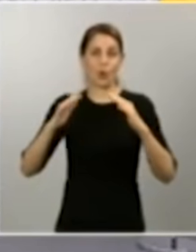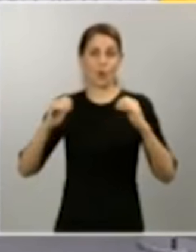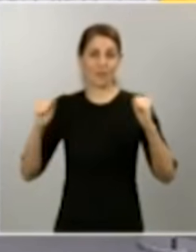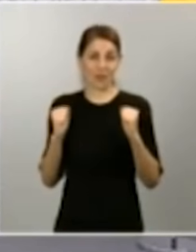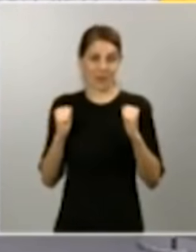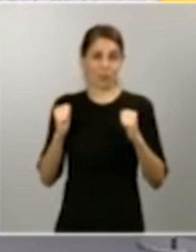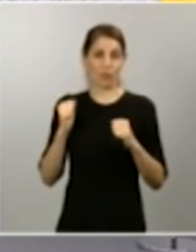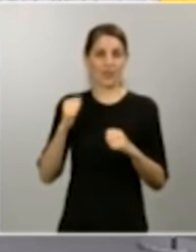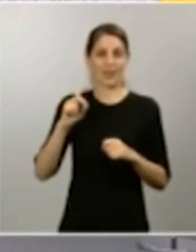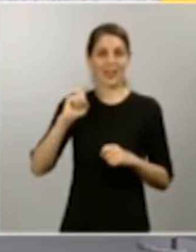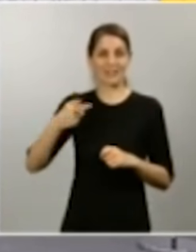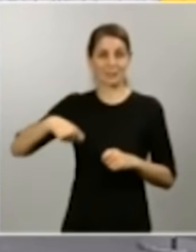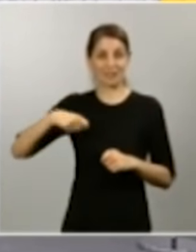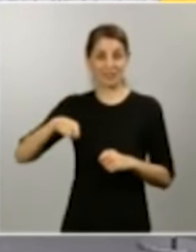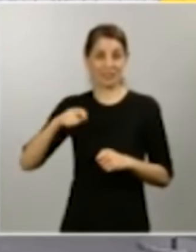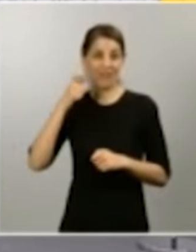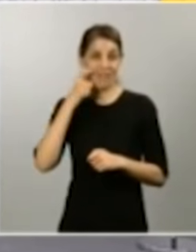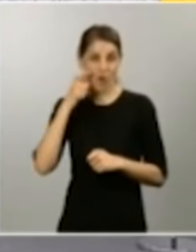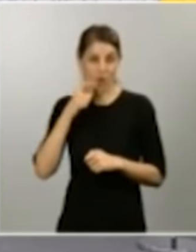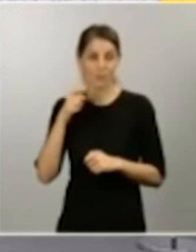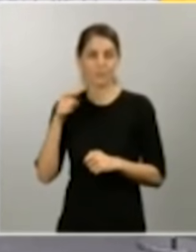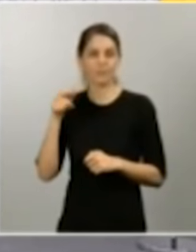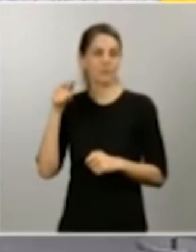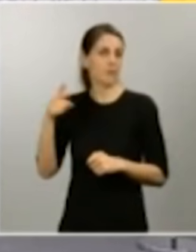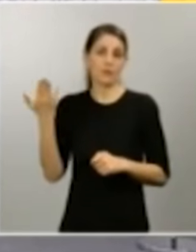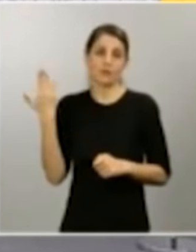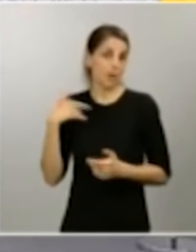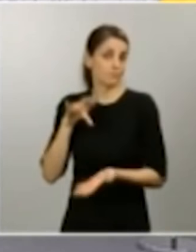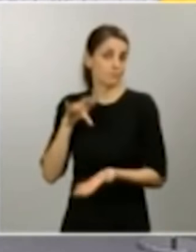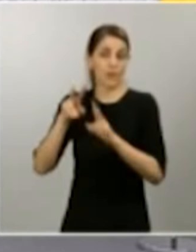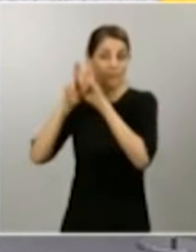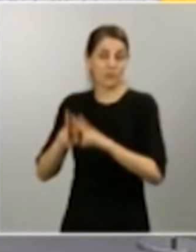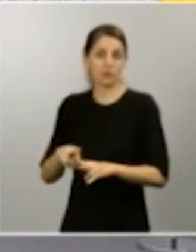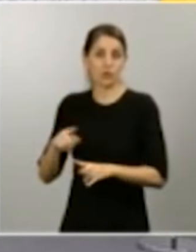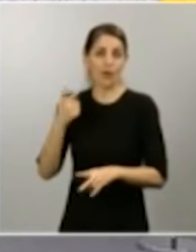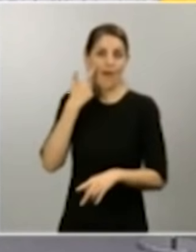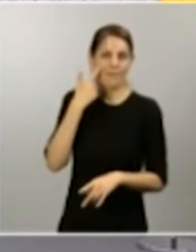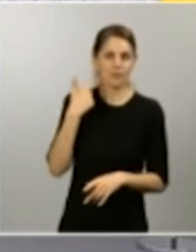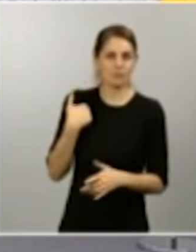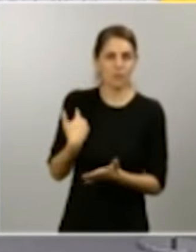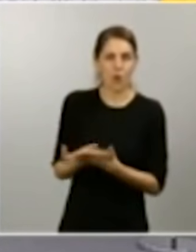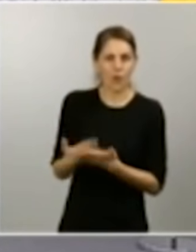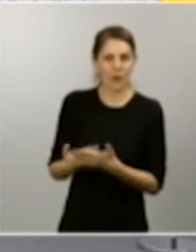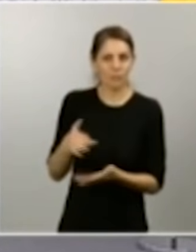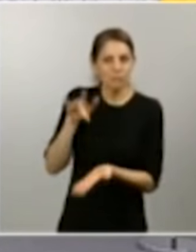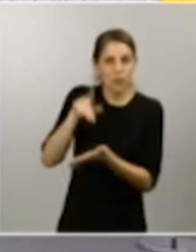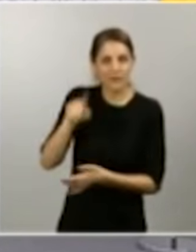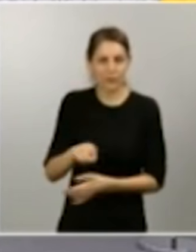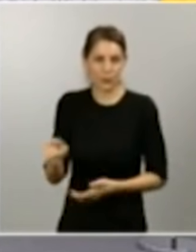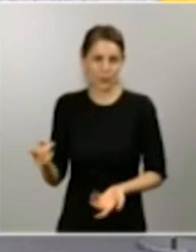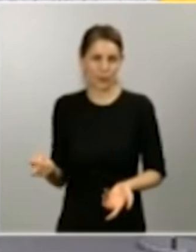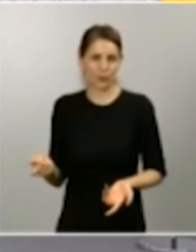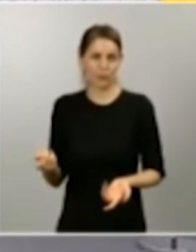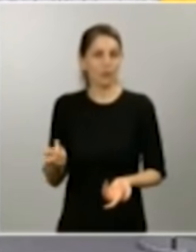pues están realizando las investigaciones oportunas para comprobar ese extremo. Pero evidentemente, como he dicho anteriormente, en un Estado de